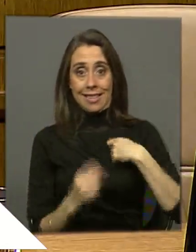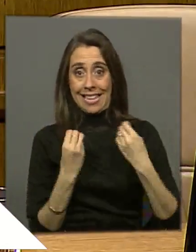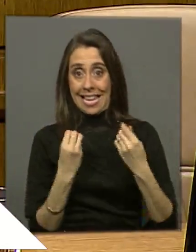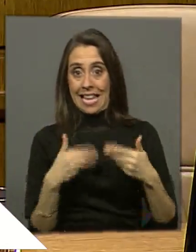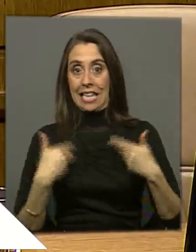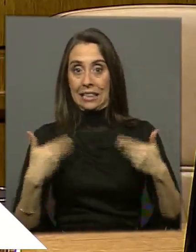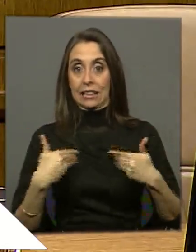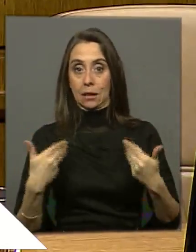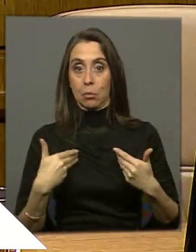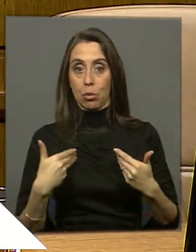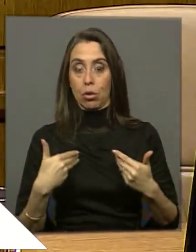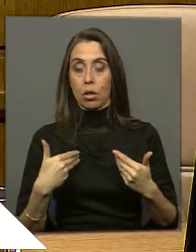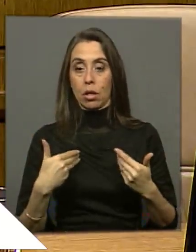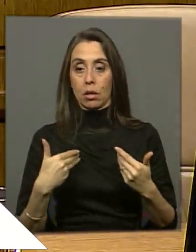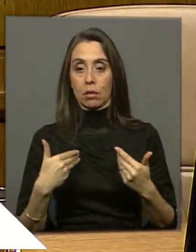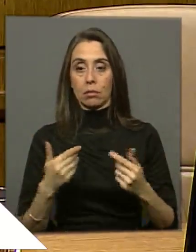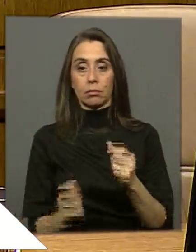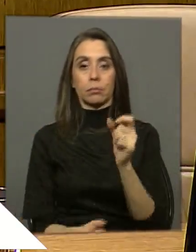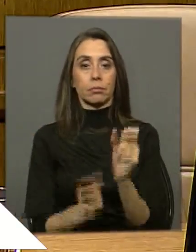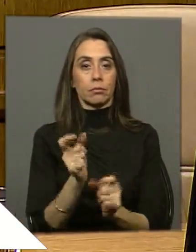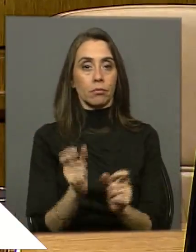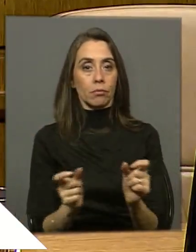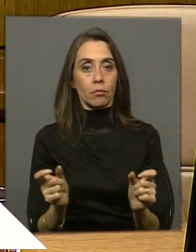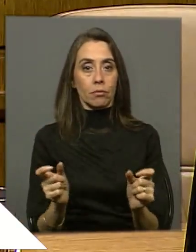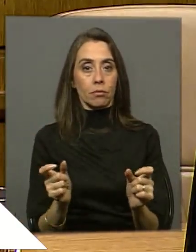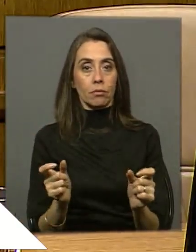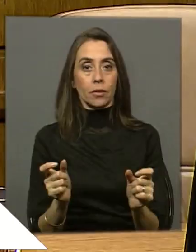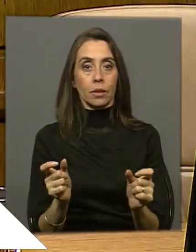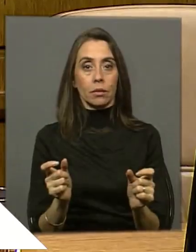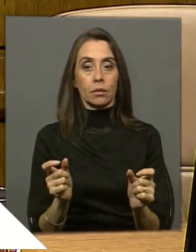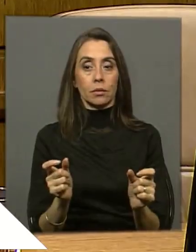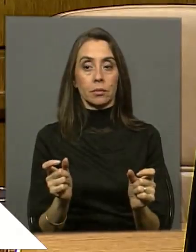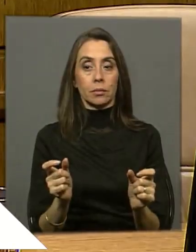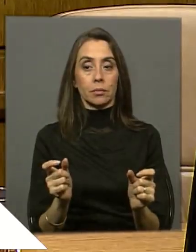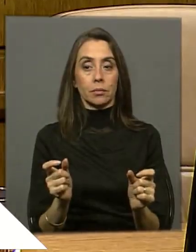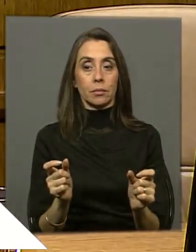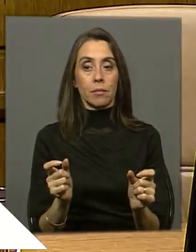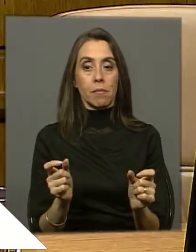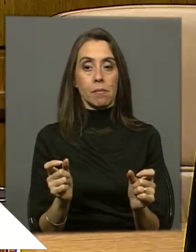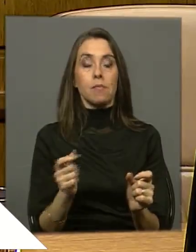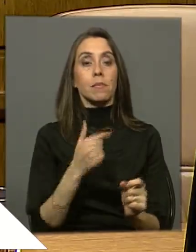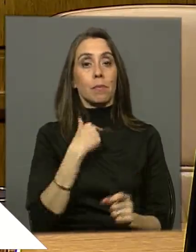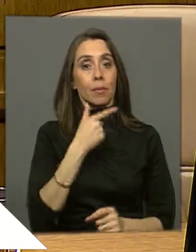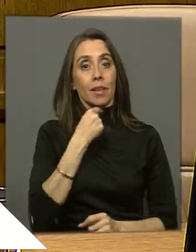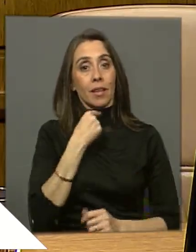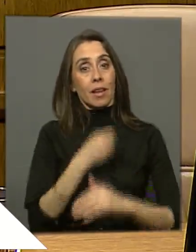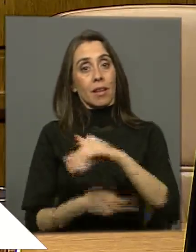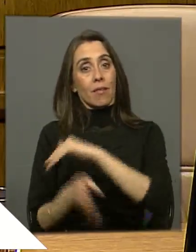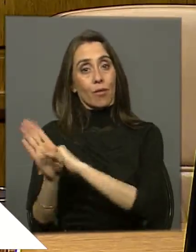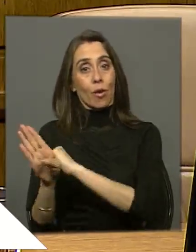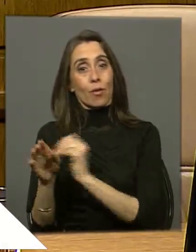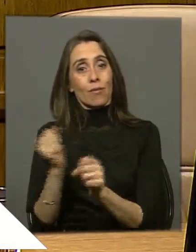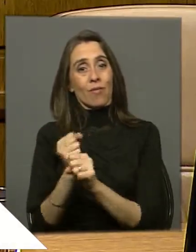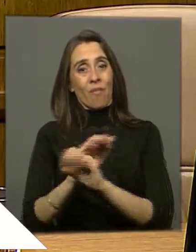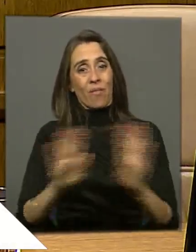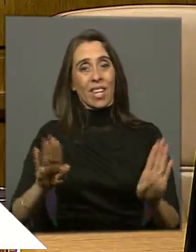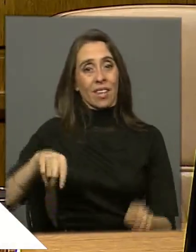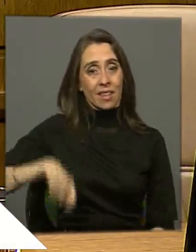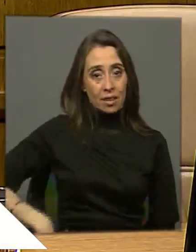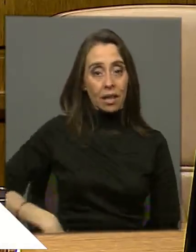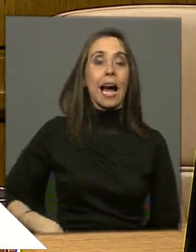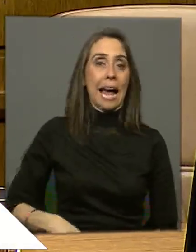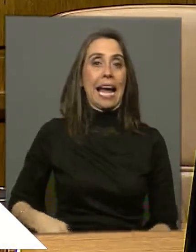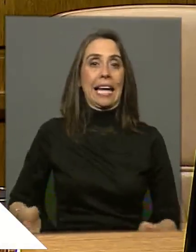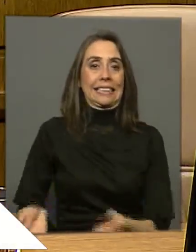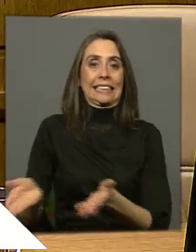para que aquellos que quieran irse efectivamente lo hagan.